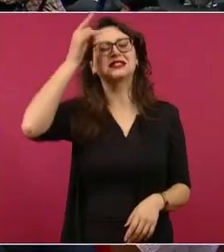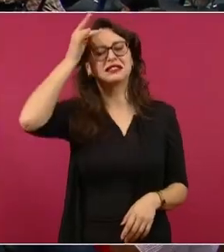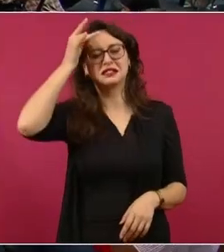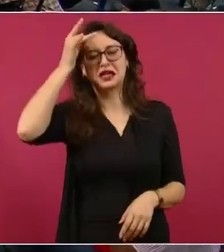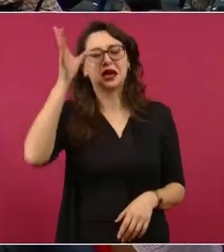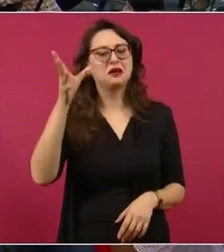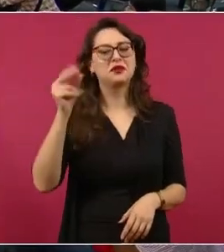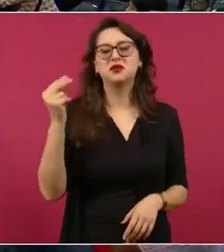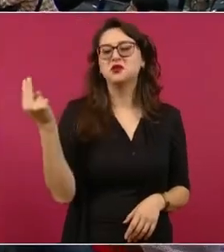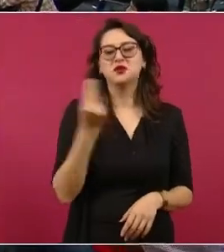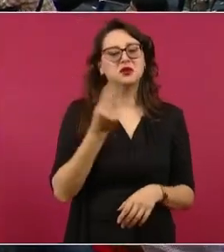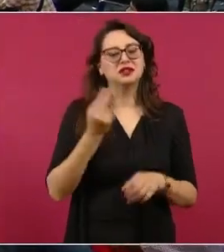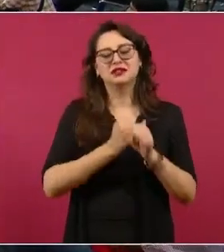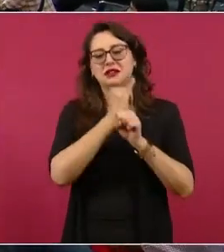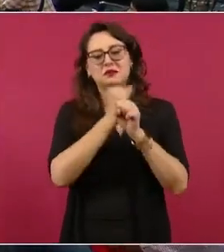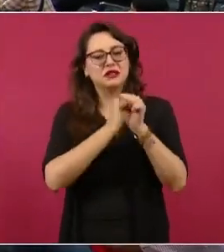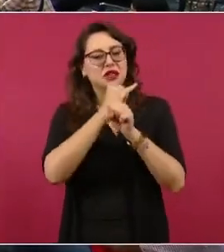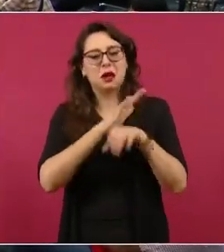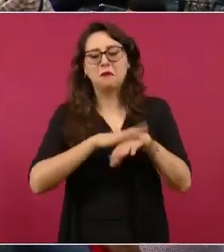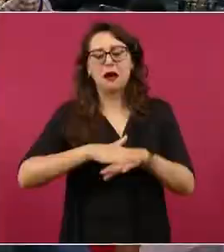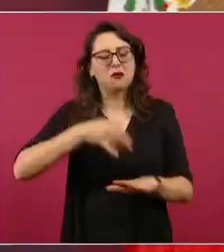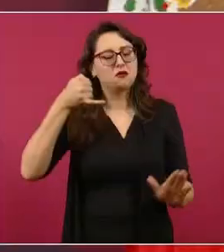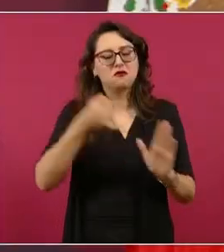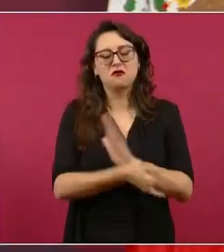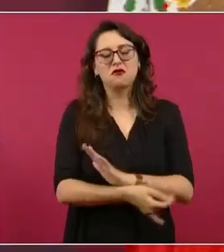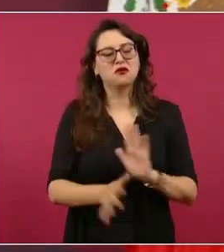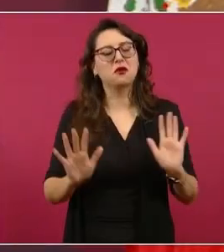Eso se está investigando y va a